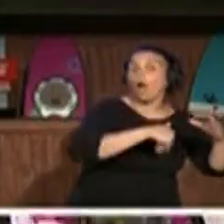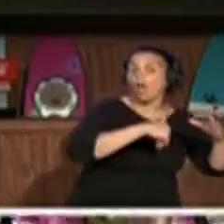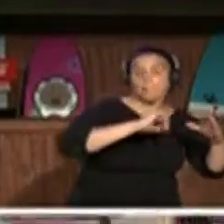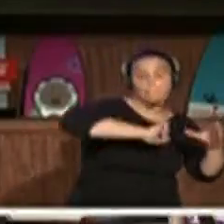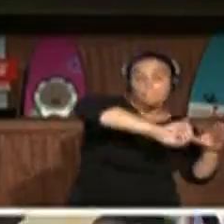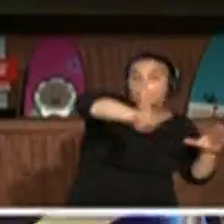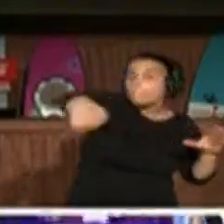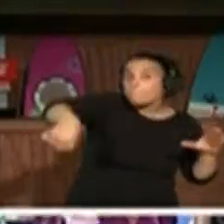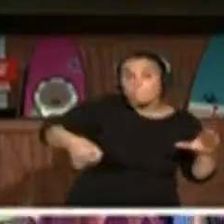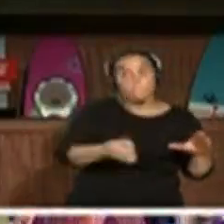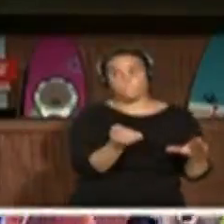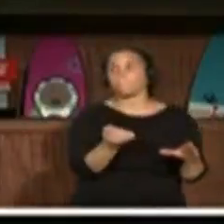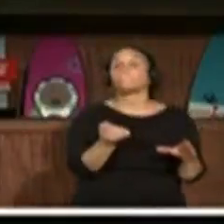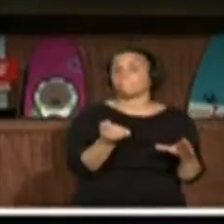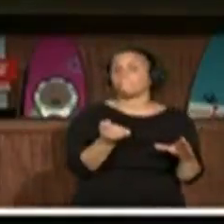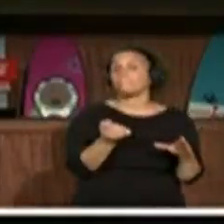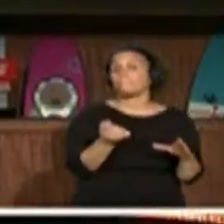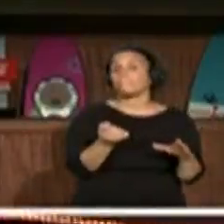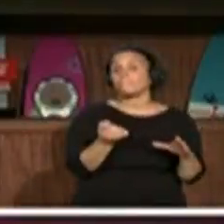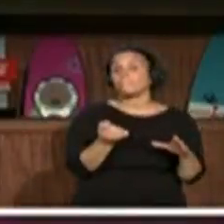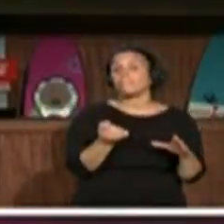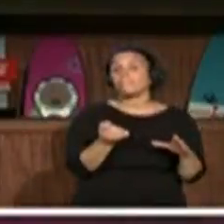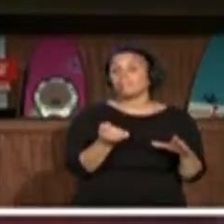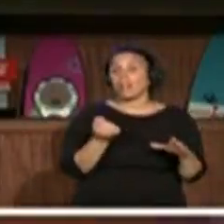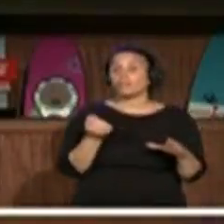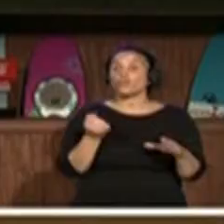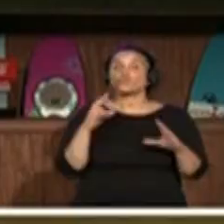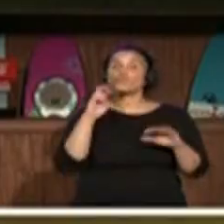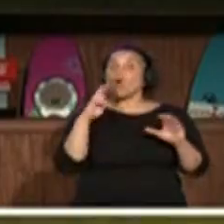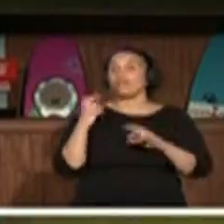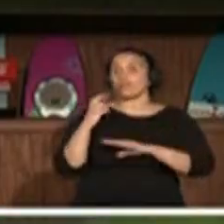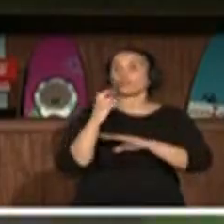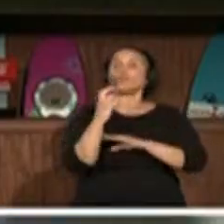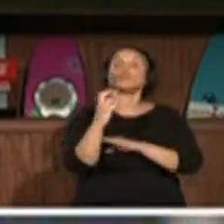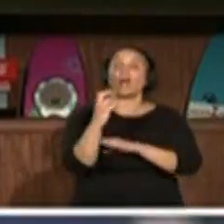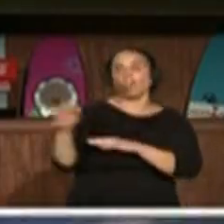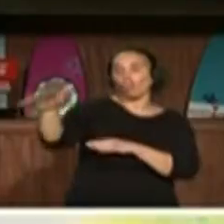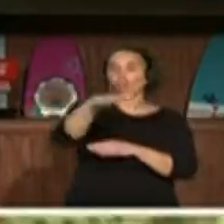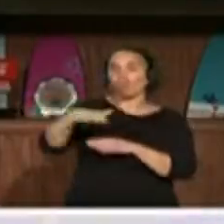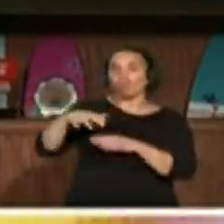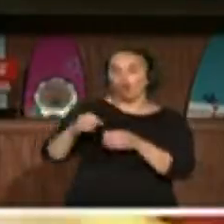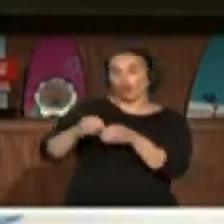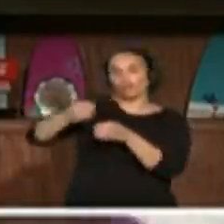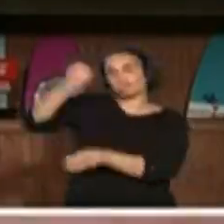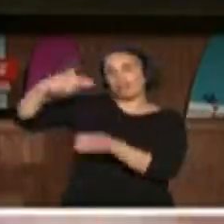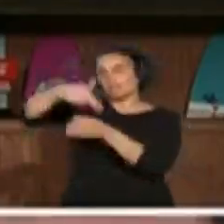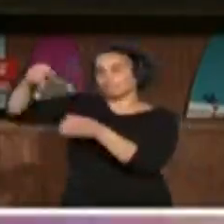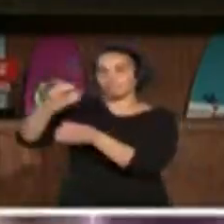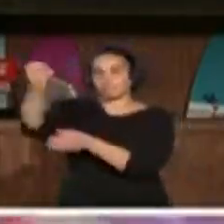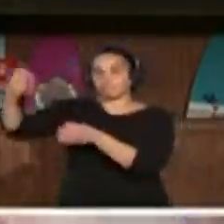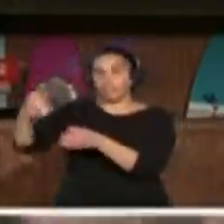no hay niños. Y hay nueva ruta de tranvía, por dentro la refinería. Y ahora más que